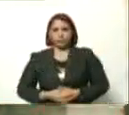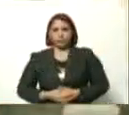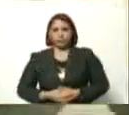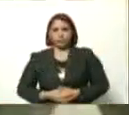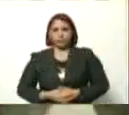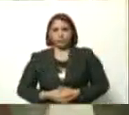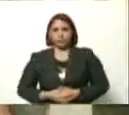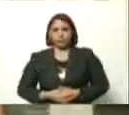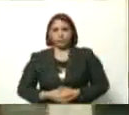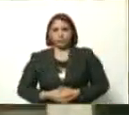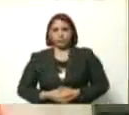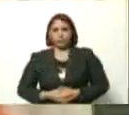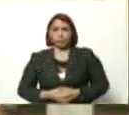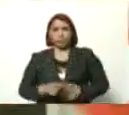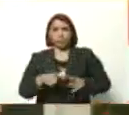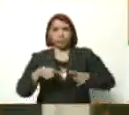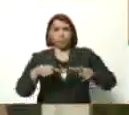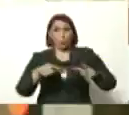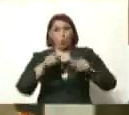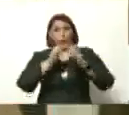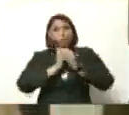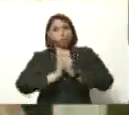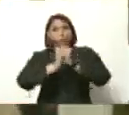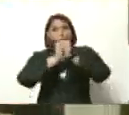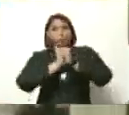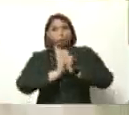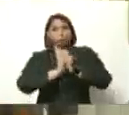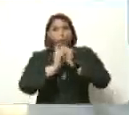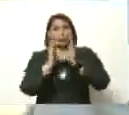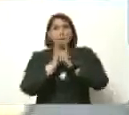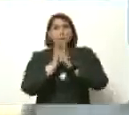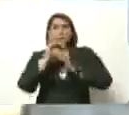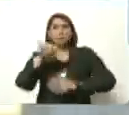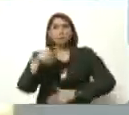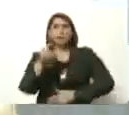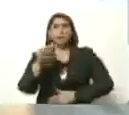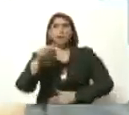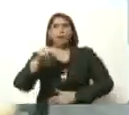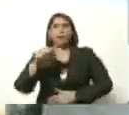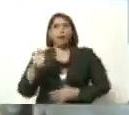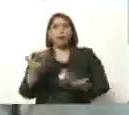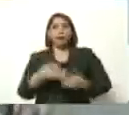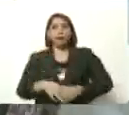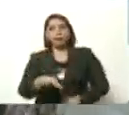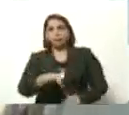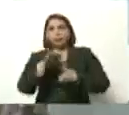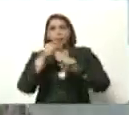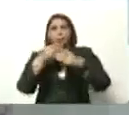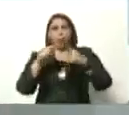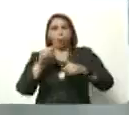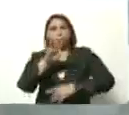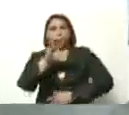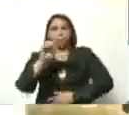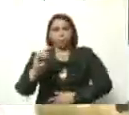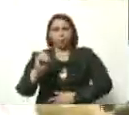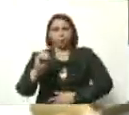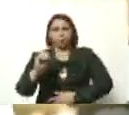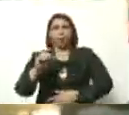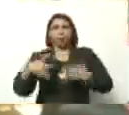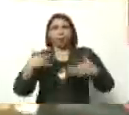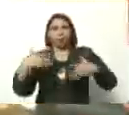el ciclo festivo de la devoción y culto a san juan bautista fue seleccionado junto a otras 50 manifestaciones culturales